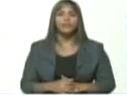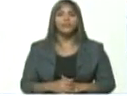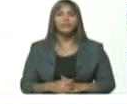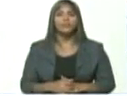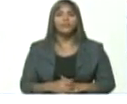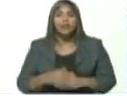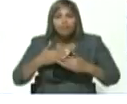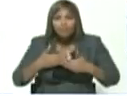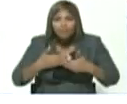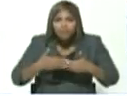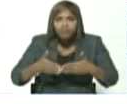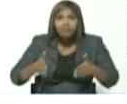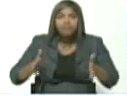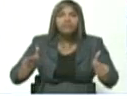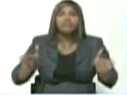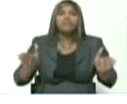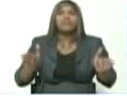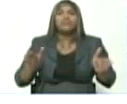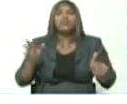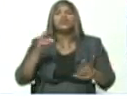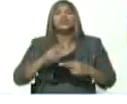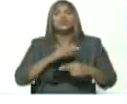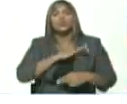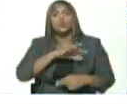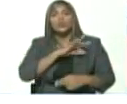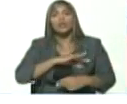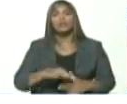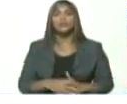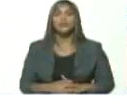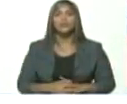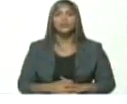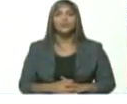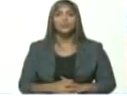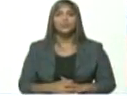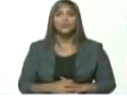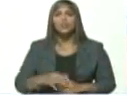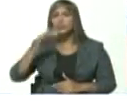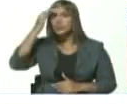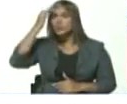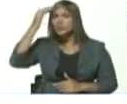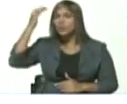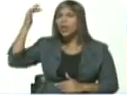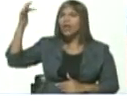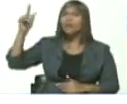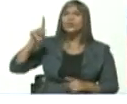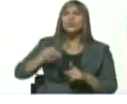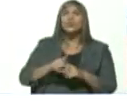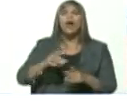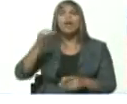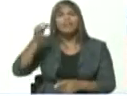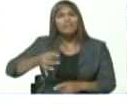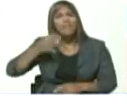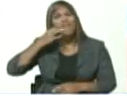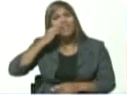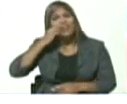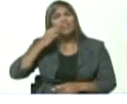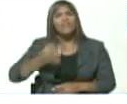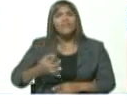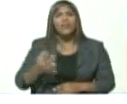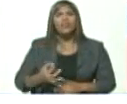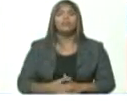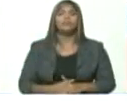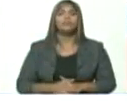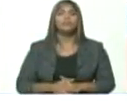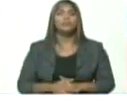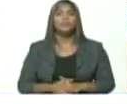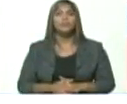espacios al socialismo como sueño, como utopía, pero también como realidad concreta